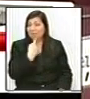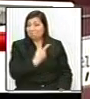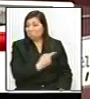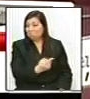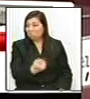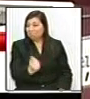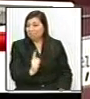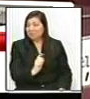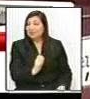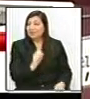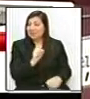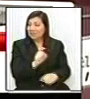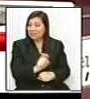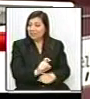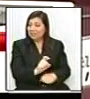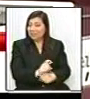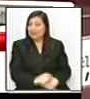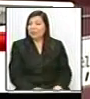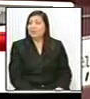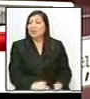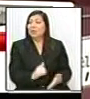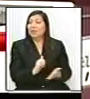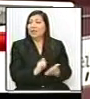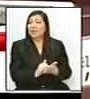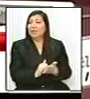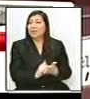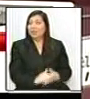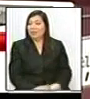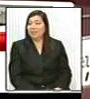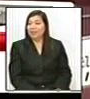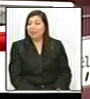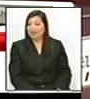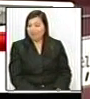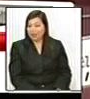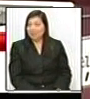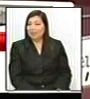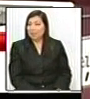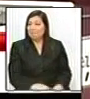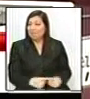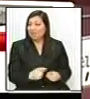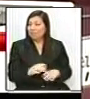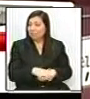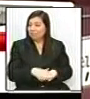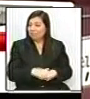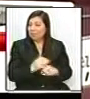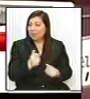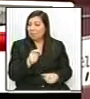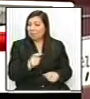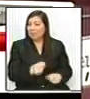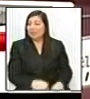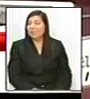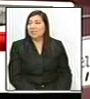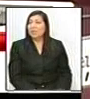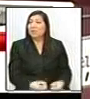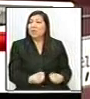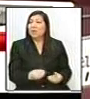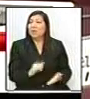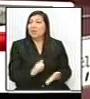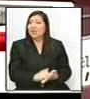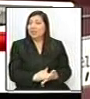menos le capaciten, porque el deber y la obligación de los funcionarios es tratar bien a las personas. ¿Por qué?